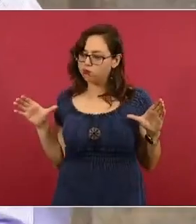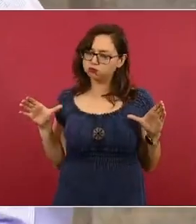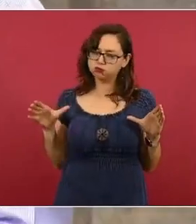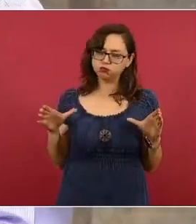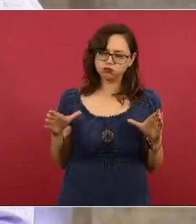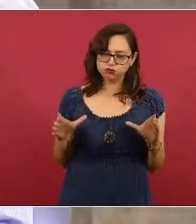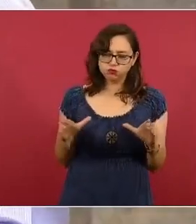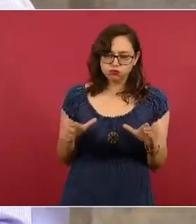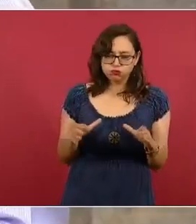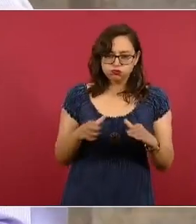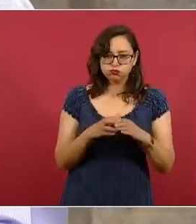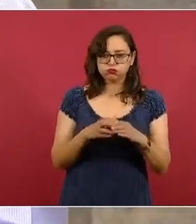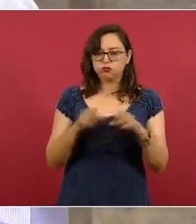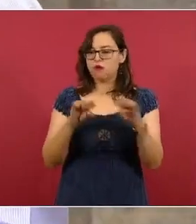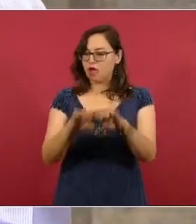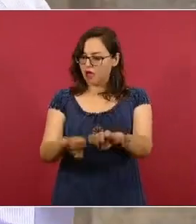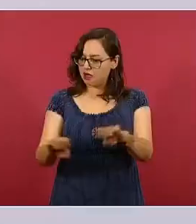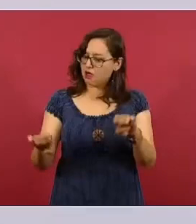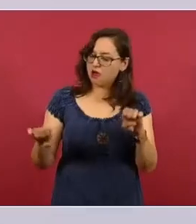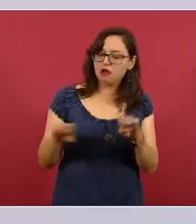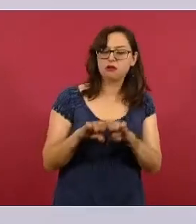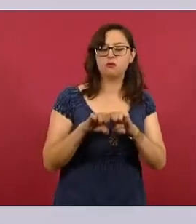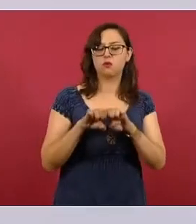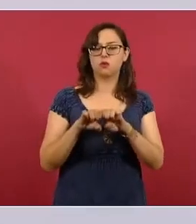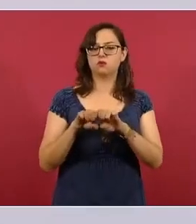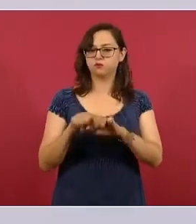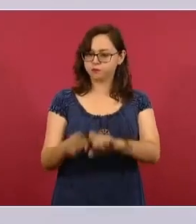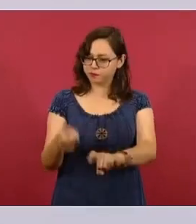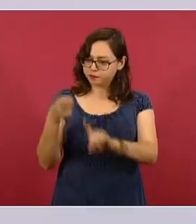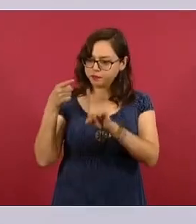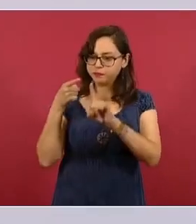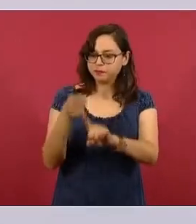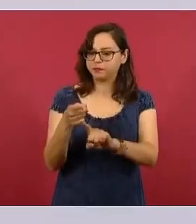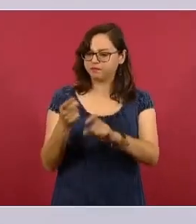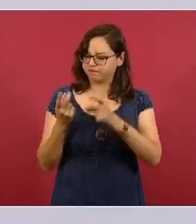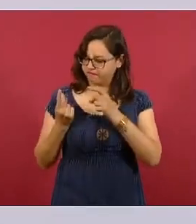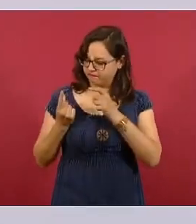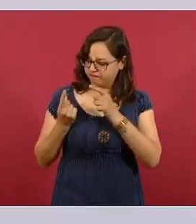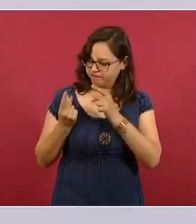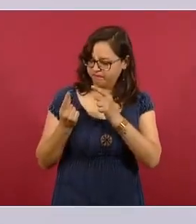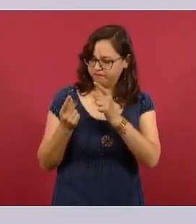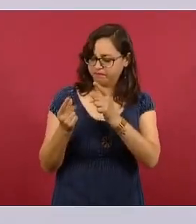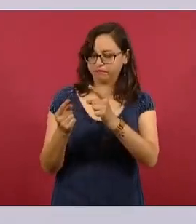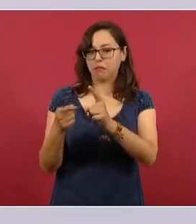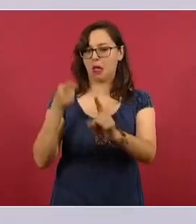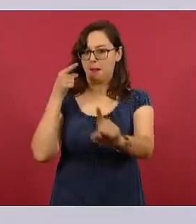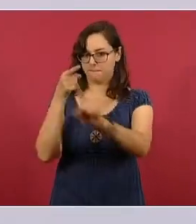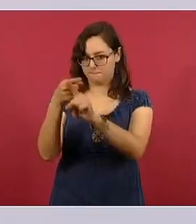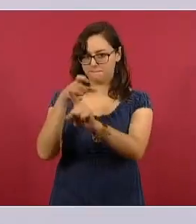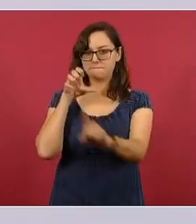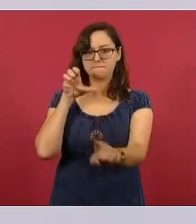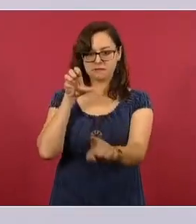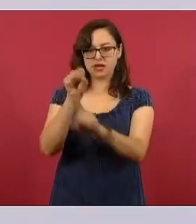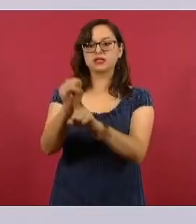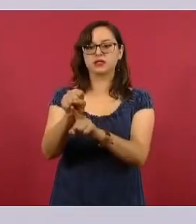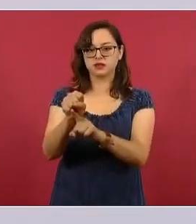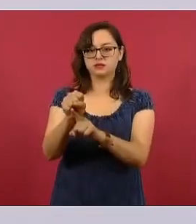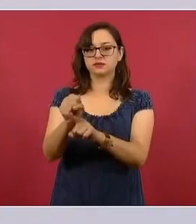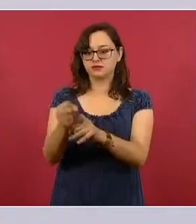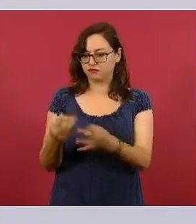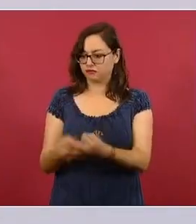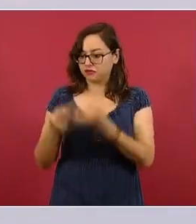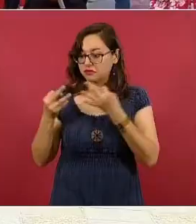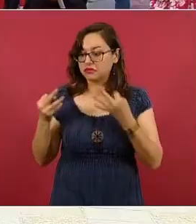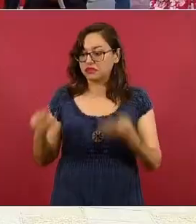ustedes, a fin de hacer posible que podamos justamente lograr la meta de que no quede ninguna